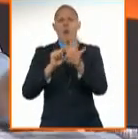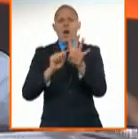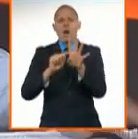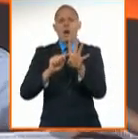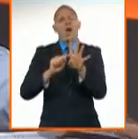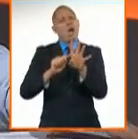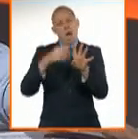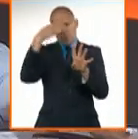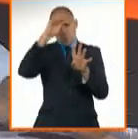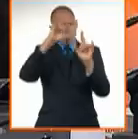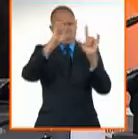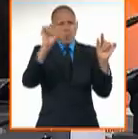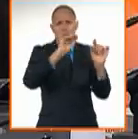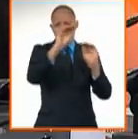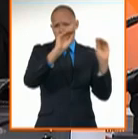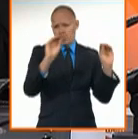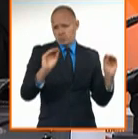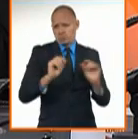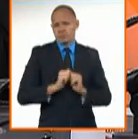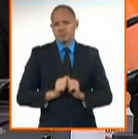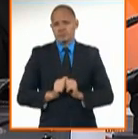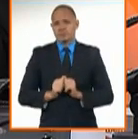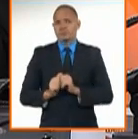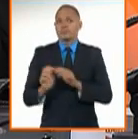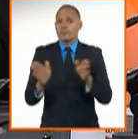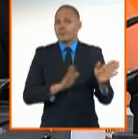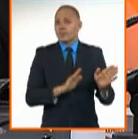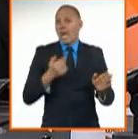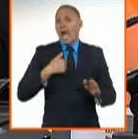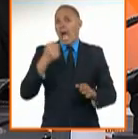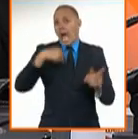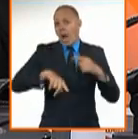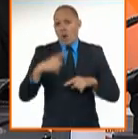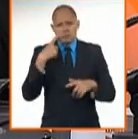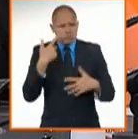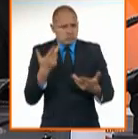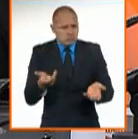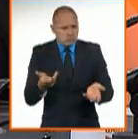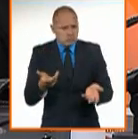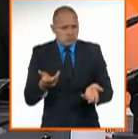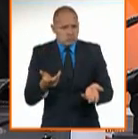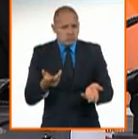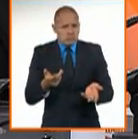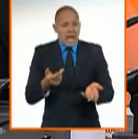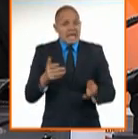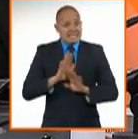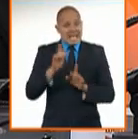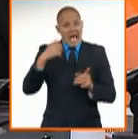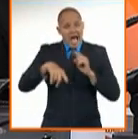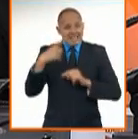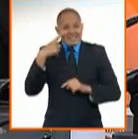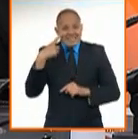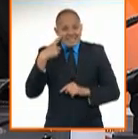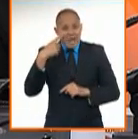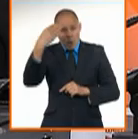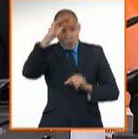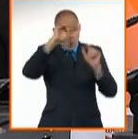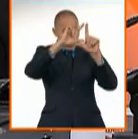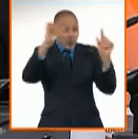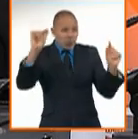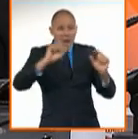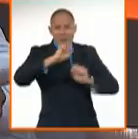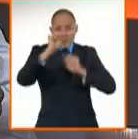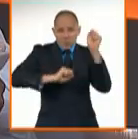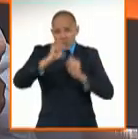país en conclusiones podemos hablar de que estamos en una situación muy tensa 39 por ciento de generación de la que la